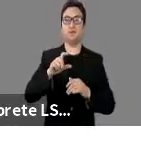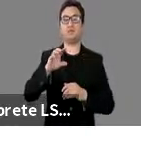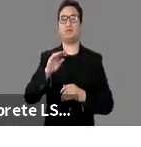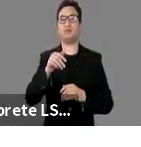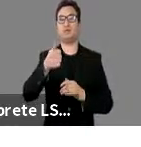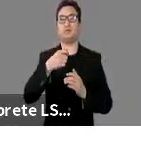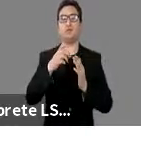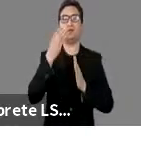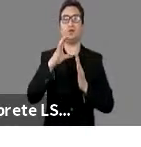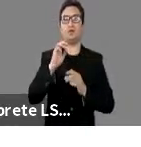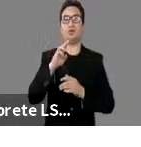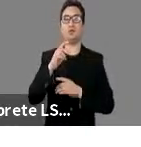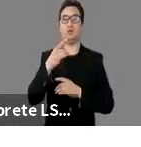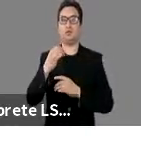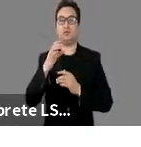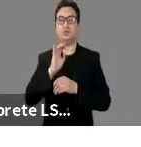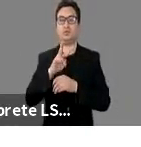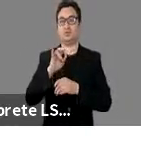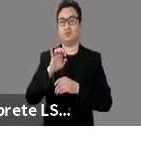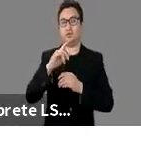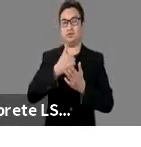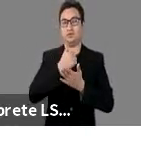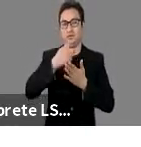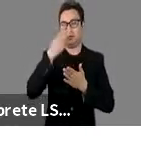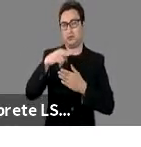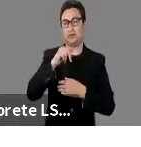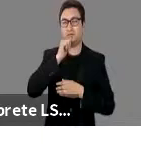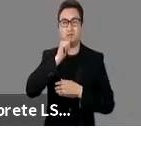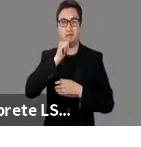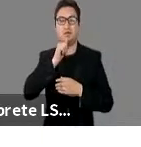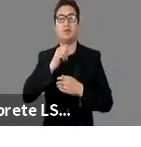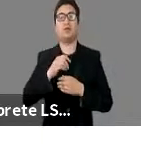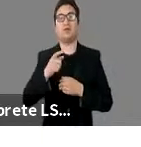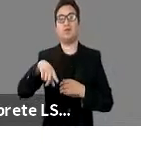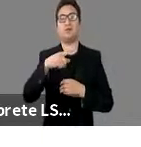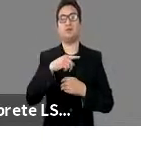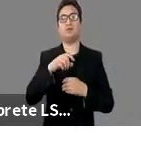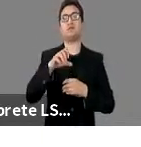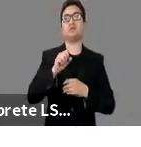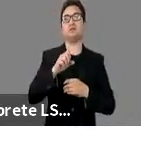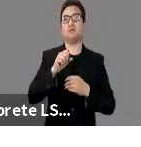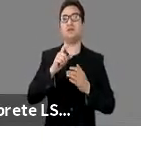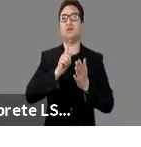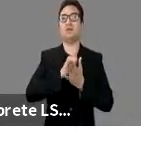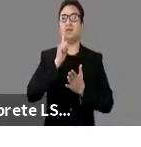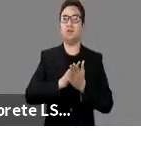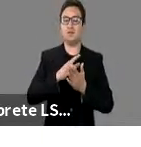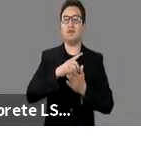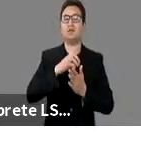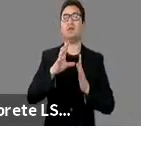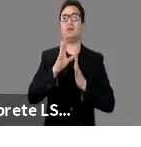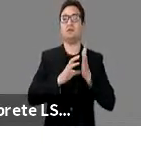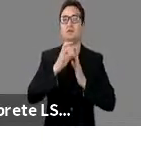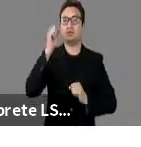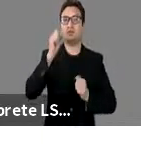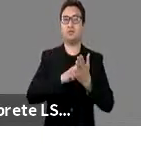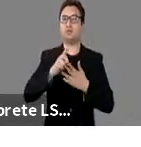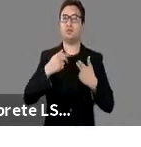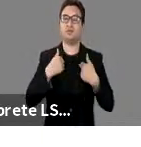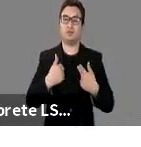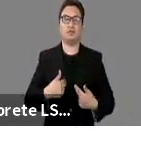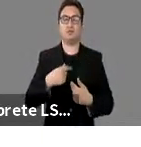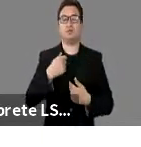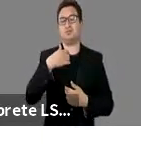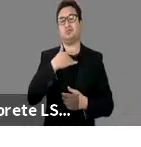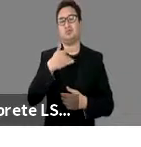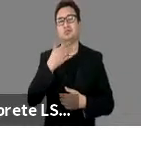60 de la Ley de Instituciones, de Ley Constitucional de Derechos Humanos. A mí me parecían buenas reformas, es algo que hemos trabajado mucho en el tribunal